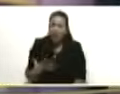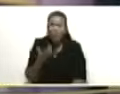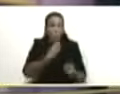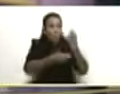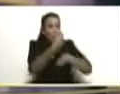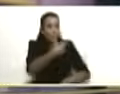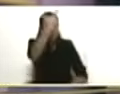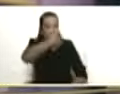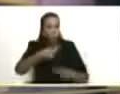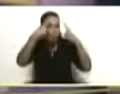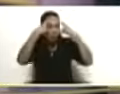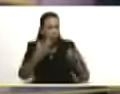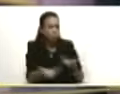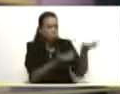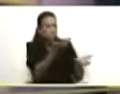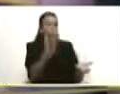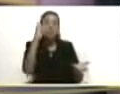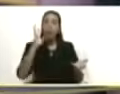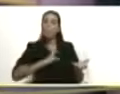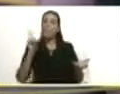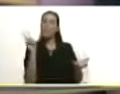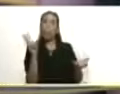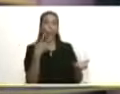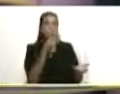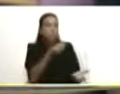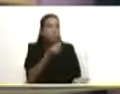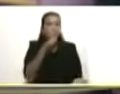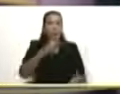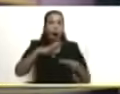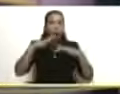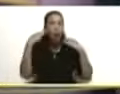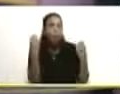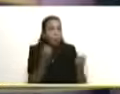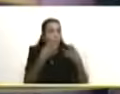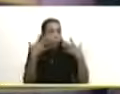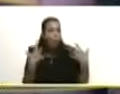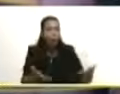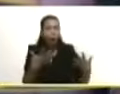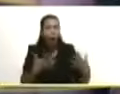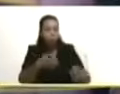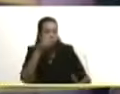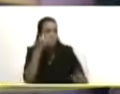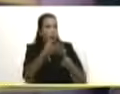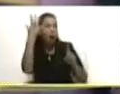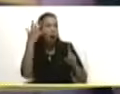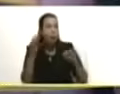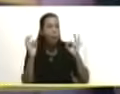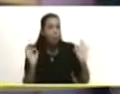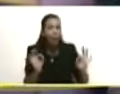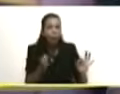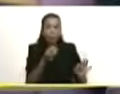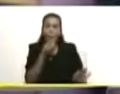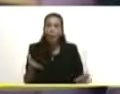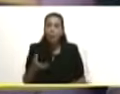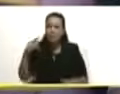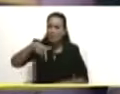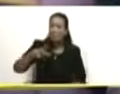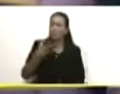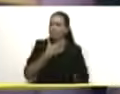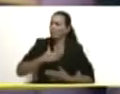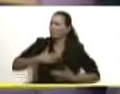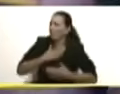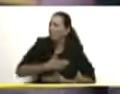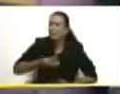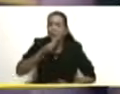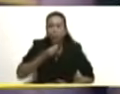mundo la comida venezolana y todo el que llega y prueba la comida venezolana se enamora primero por ahí y se queda en Venezuela a disfrutarla.